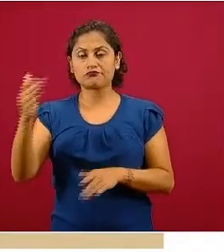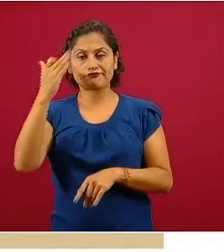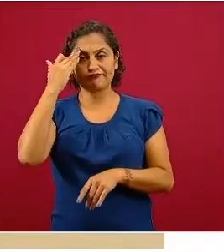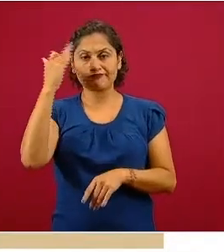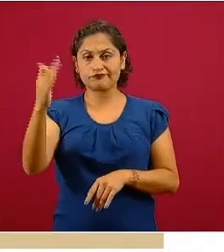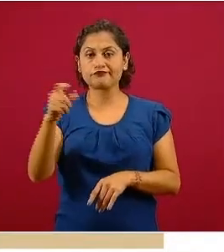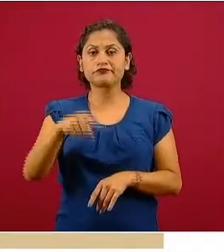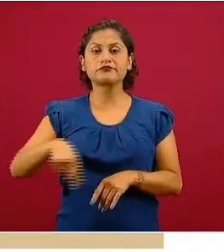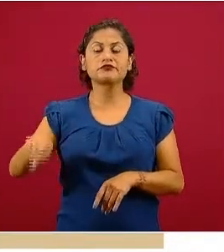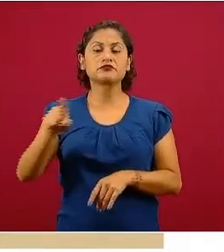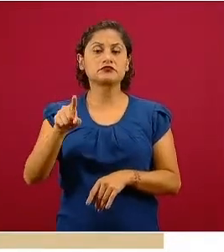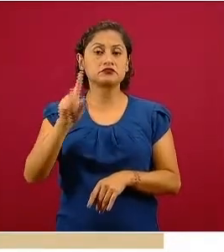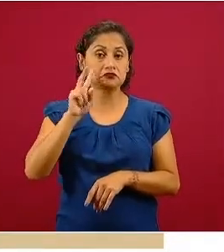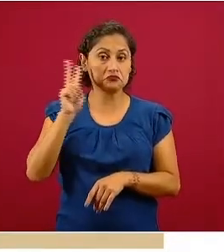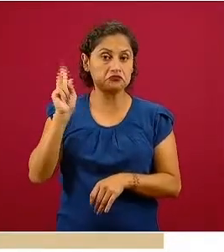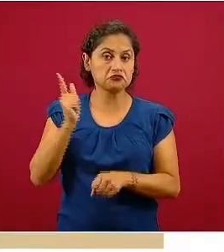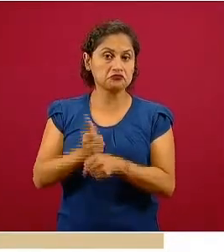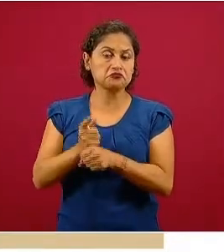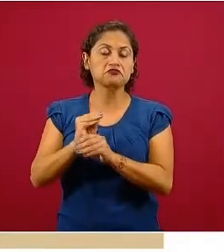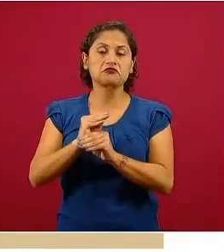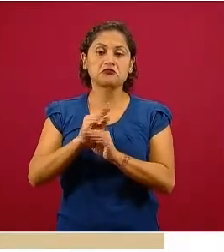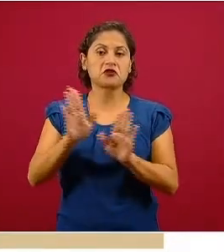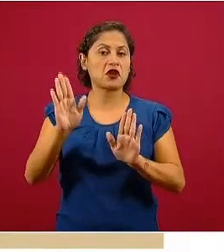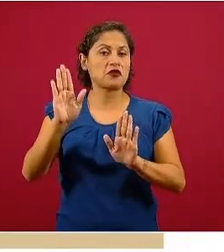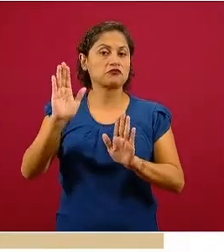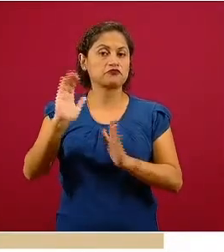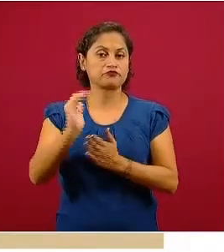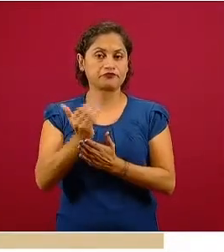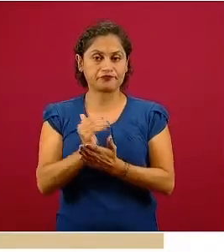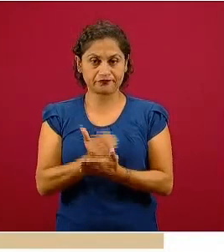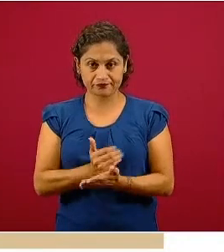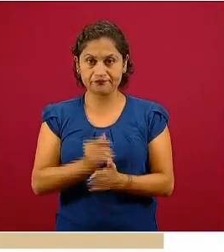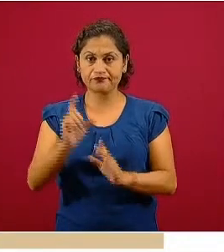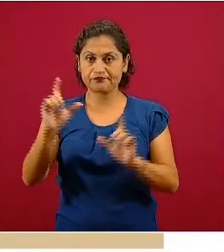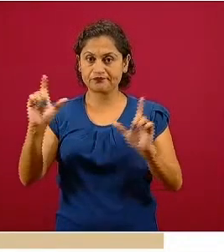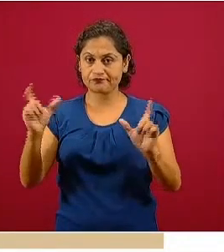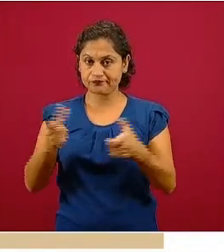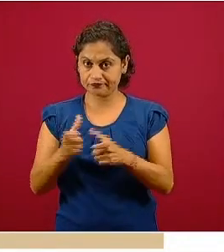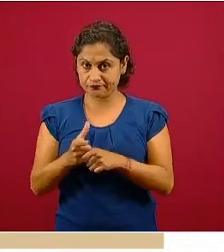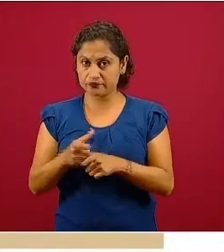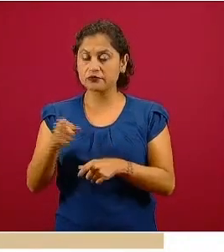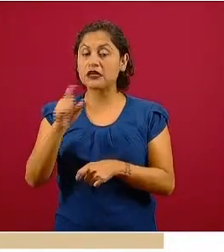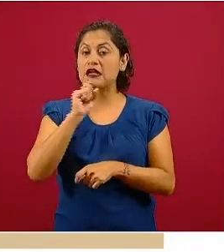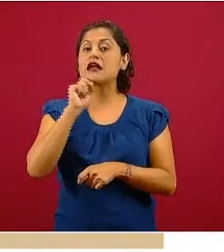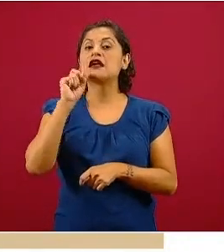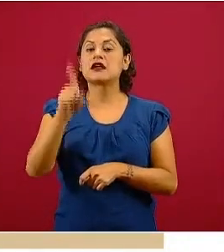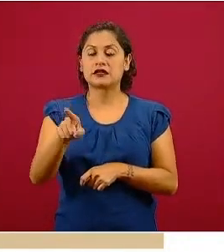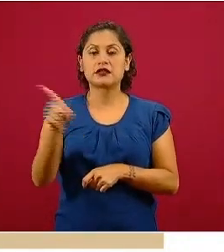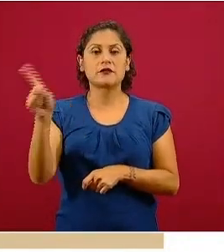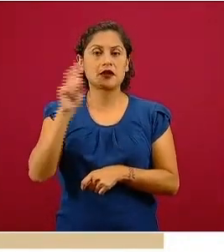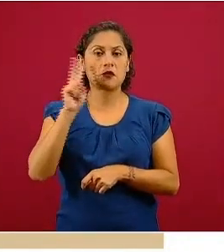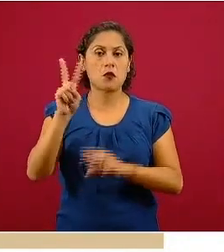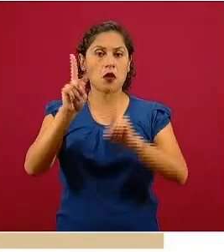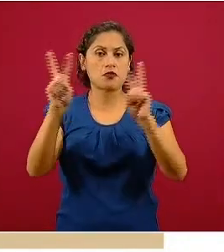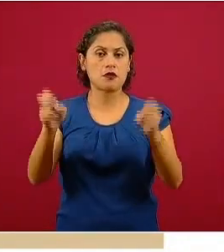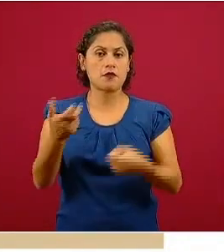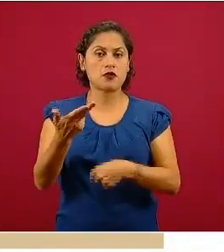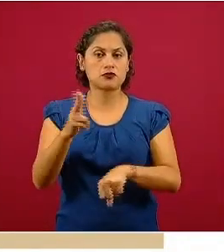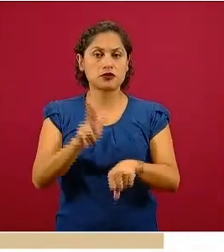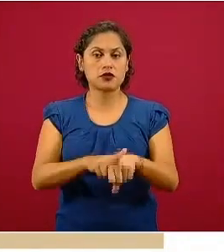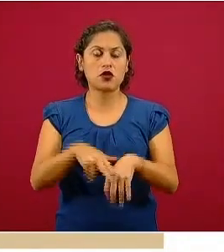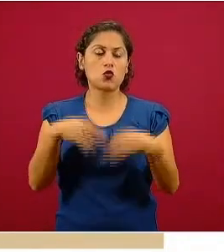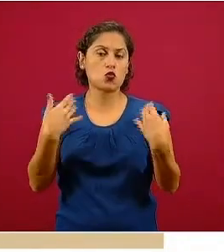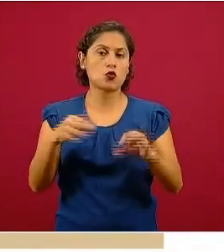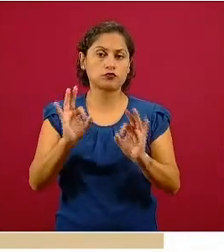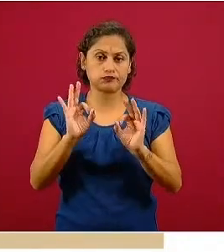sido una tendencia claramente hacia abajo y con una buena también disponibilidad hospitalaria, aunque la